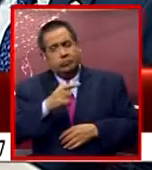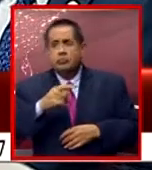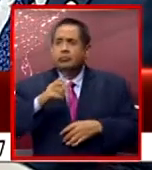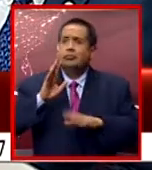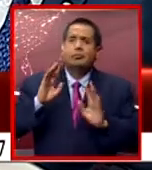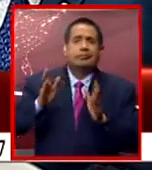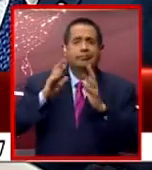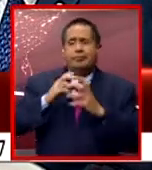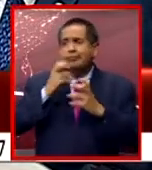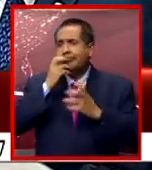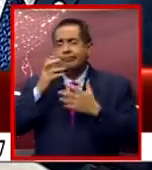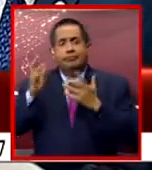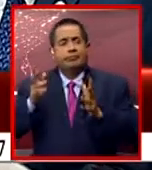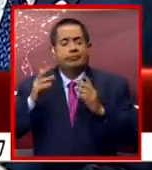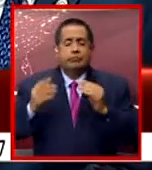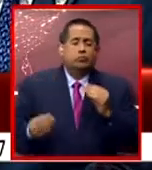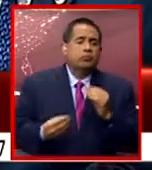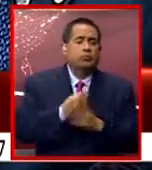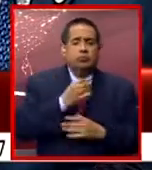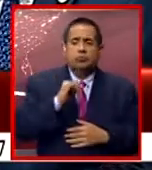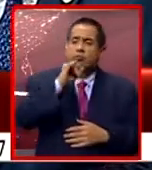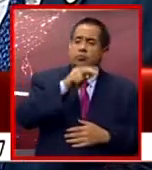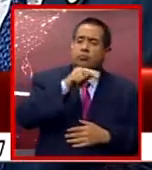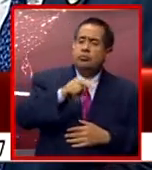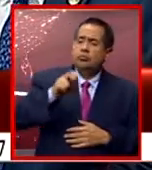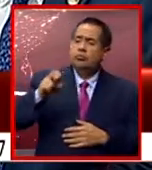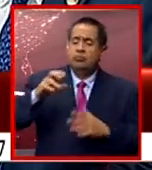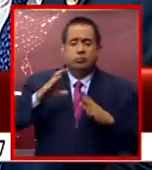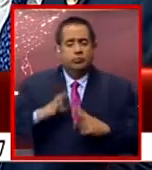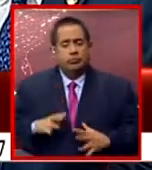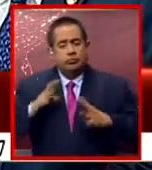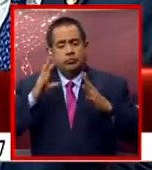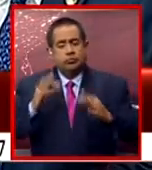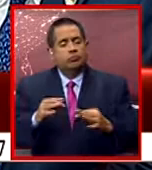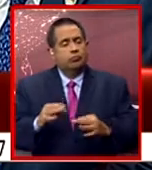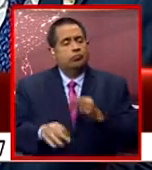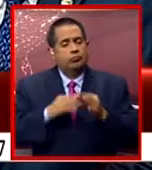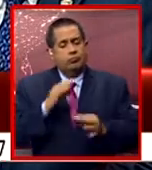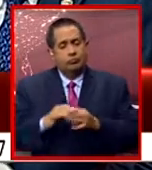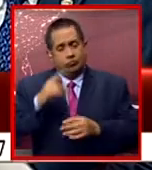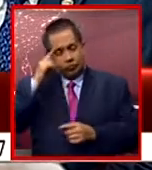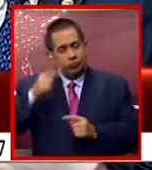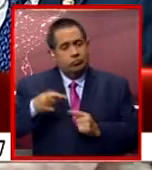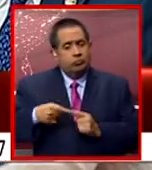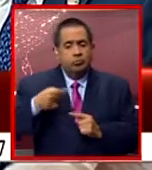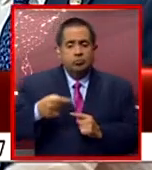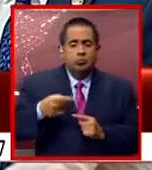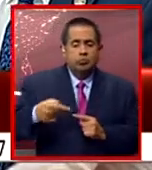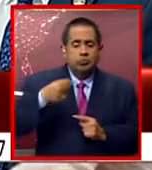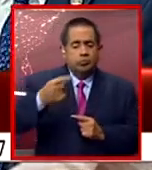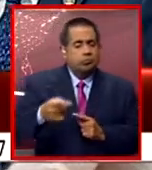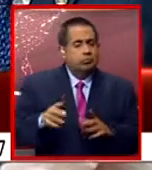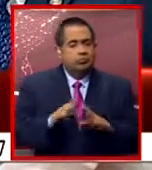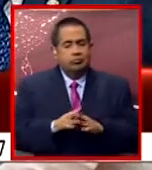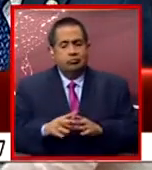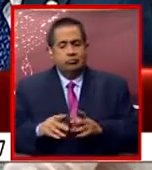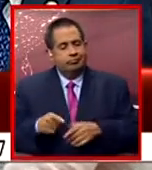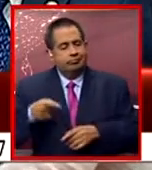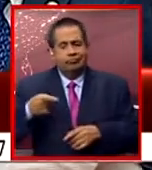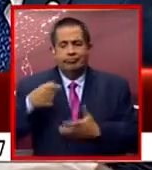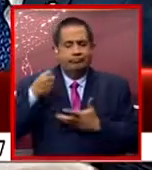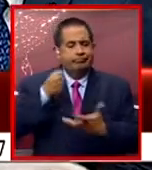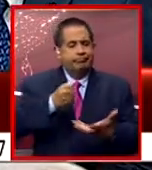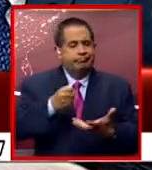campanas por el nacimiento de un órgano autónomo al que un día y varios después se le ha escatimado